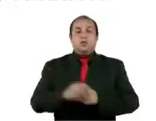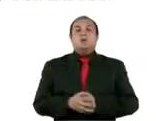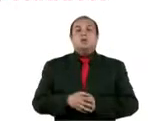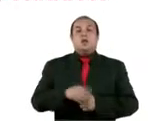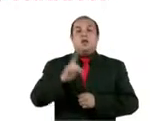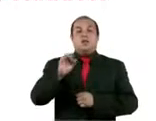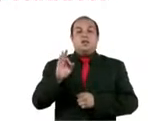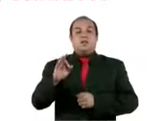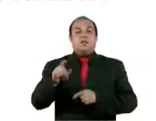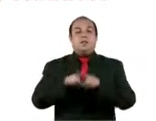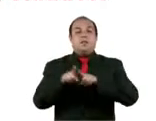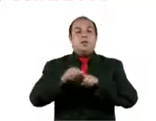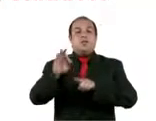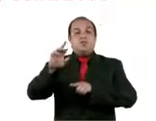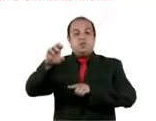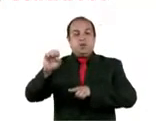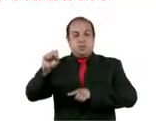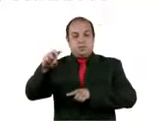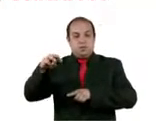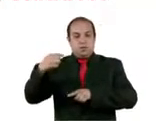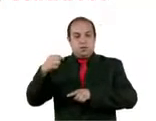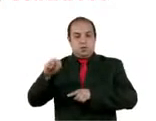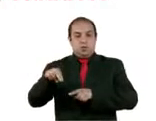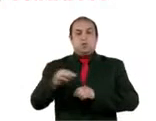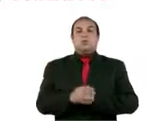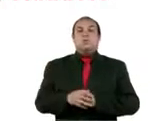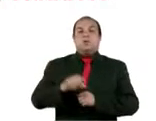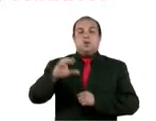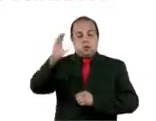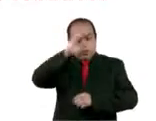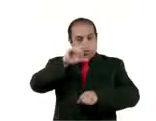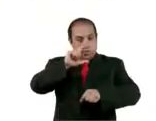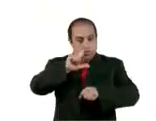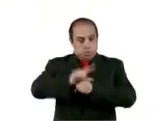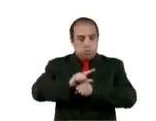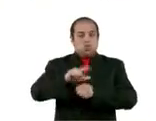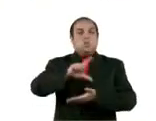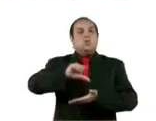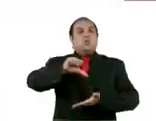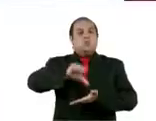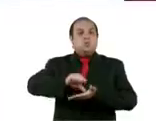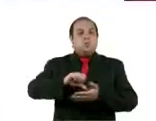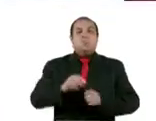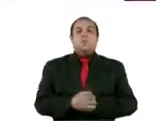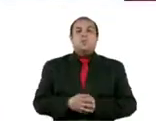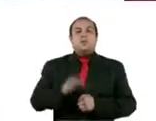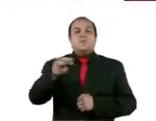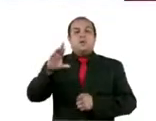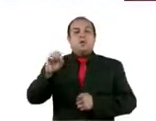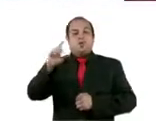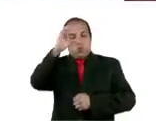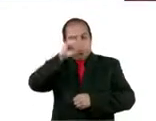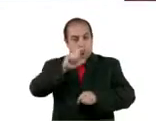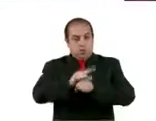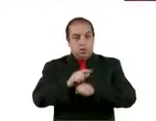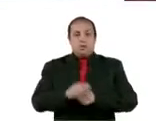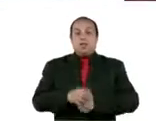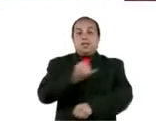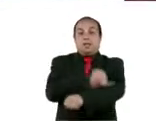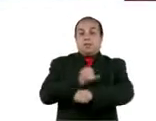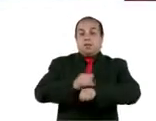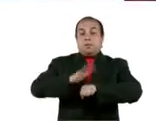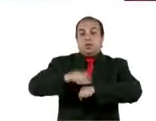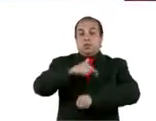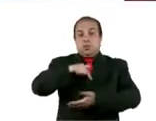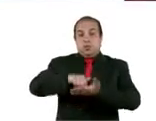Magón, en el Centro Cultural Deportivo Unidad Vecinal Calacas y en el Faro Cultural. Iztapalapa es la que va a tener más sedes, van a